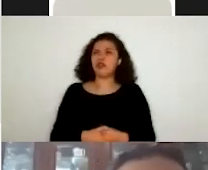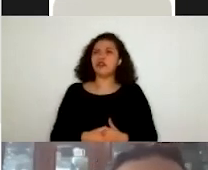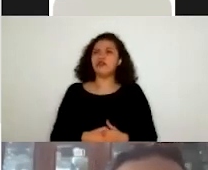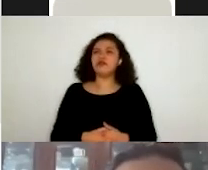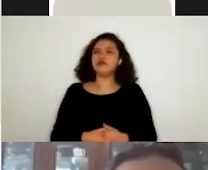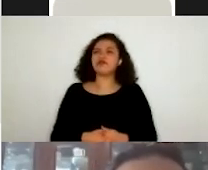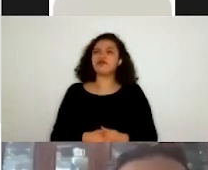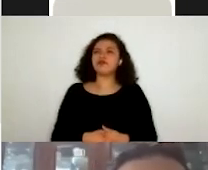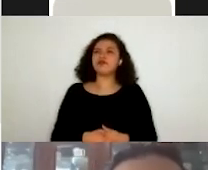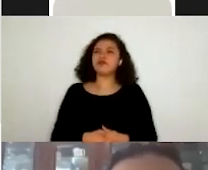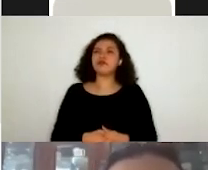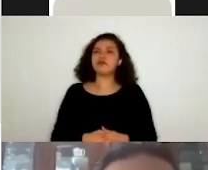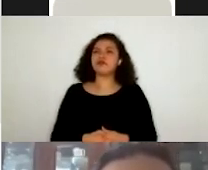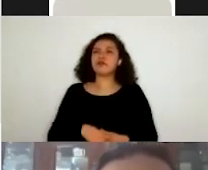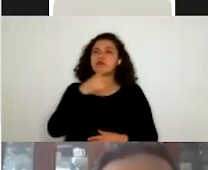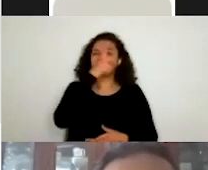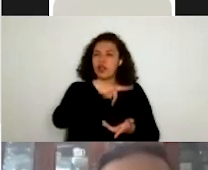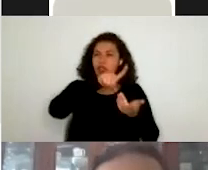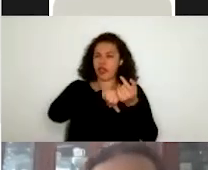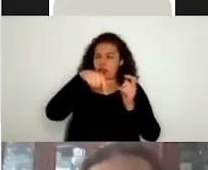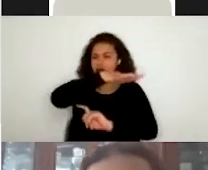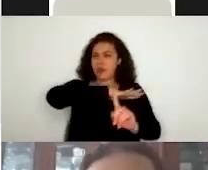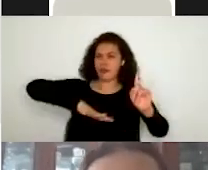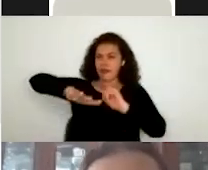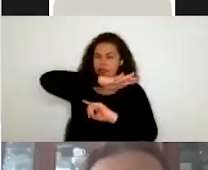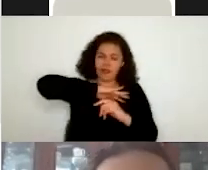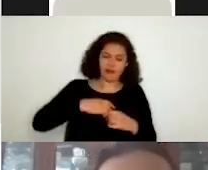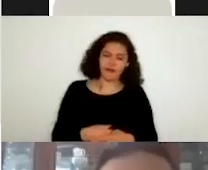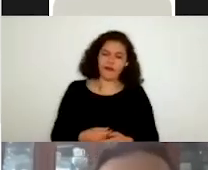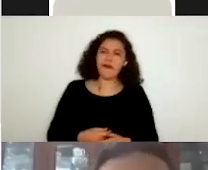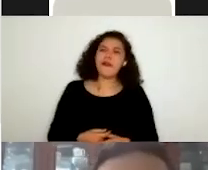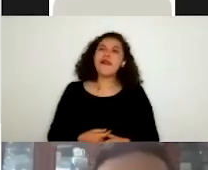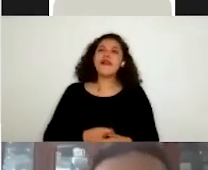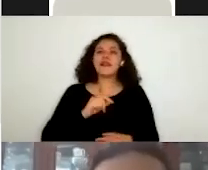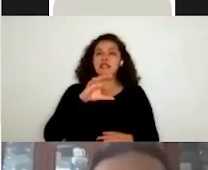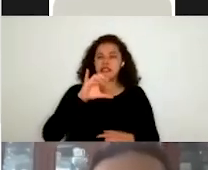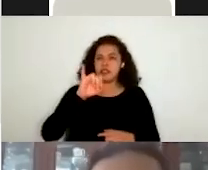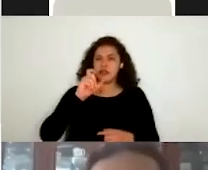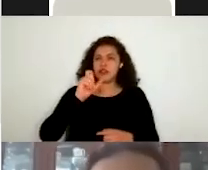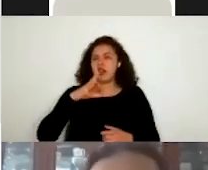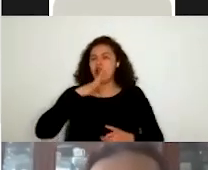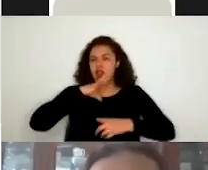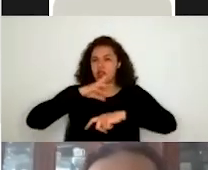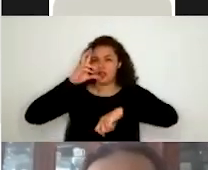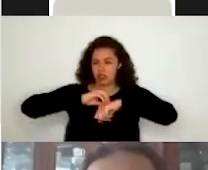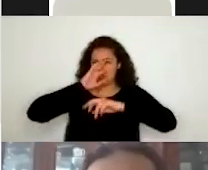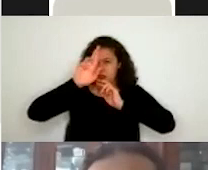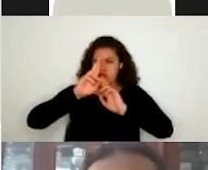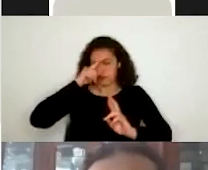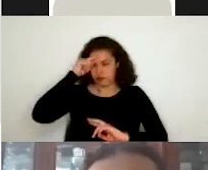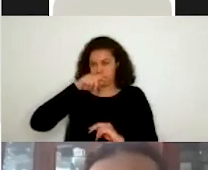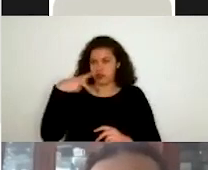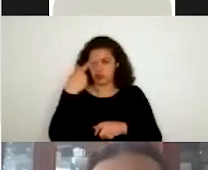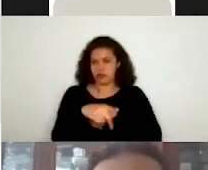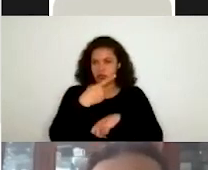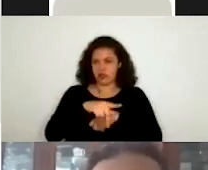Y nos menciona que dentro del programa, dentro del programa interno de protección civil, se establecerá únicamente el resultado del análisis de